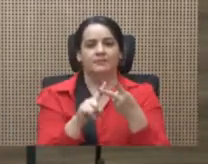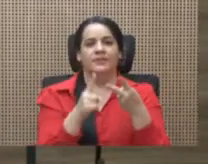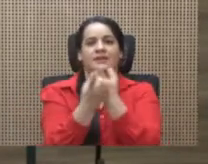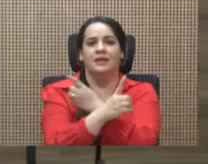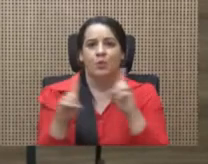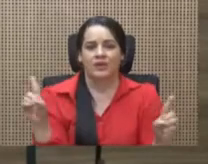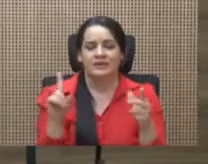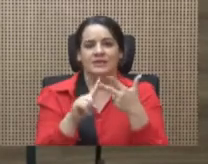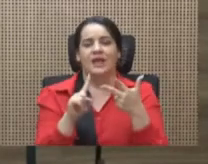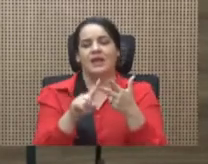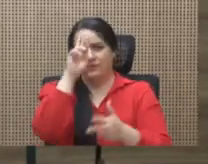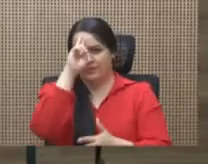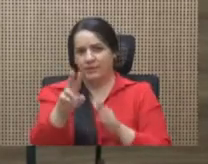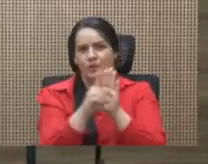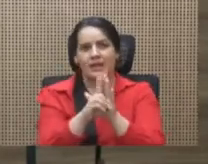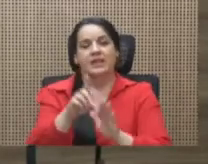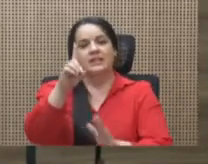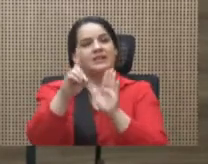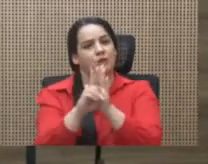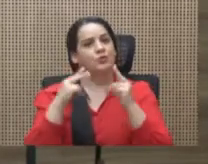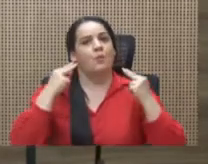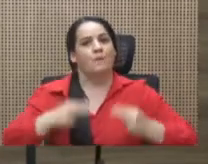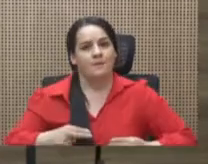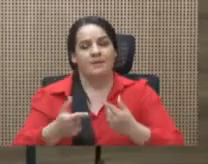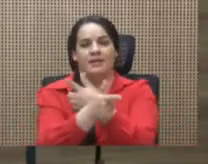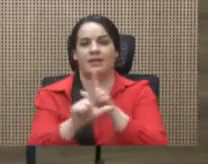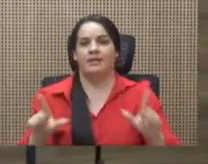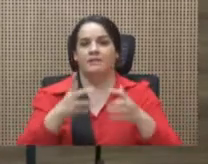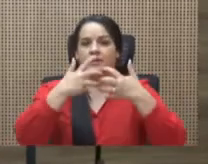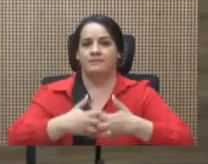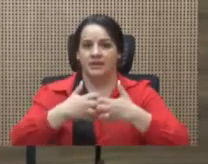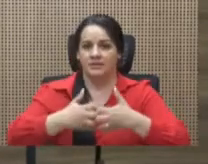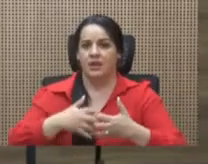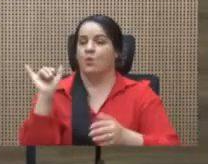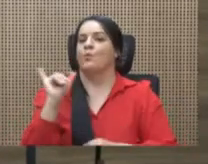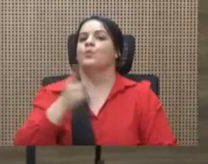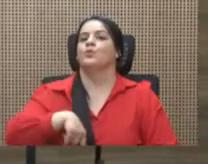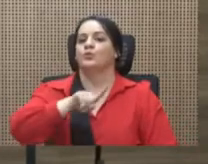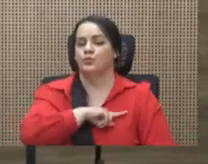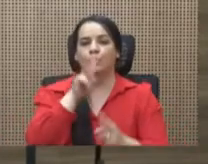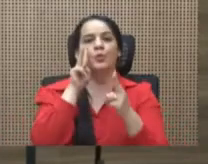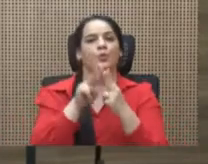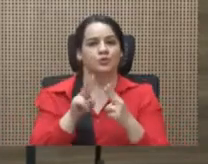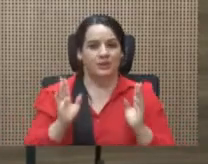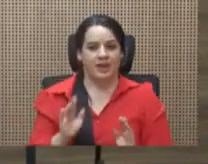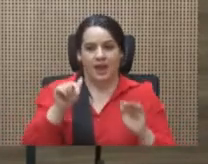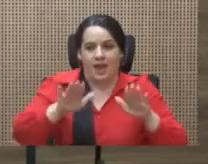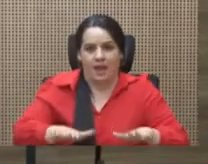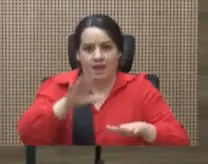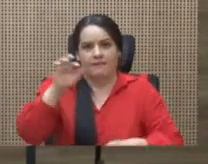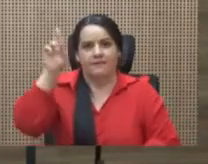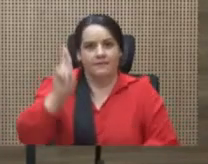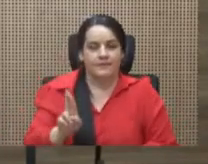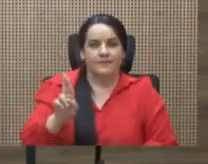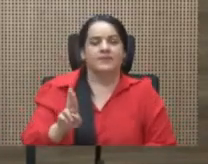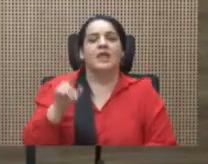el Estado de Derecho, los derechos humanos, la libre empresa tal como nosotros la conocemos, como se conoce en Costa Rica, son